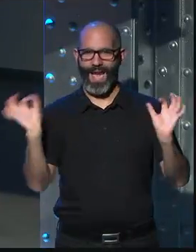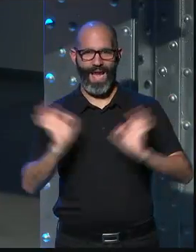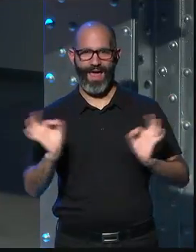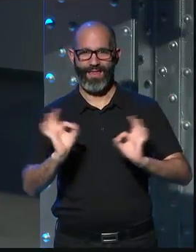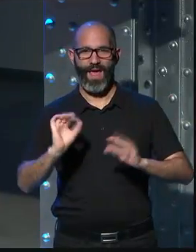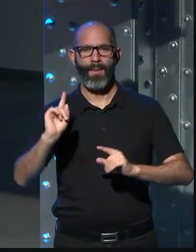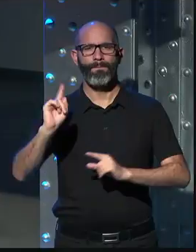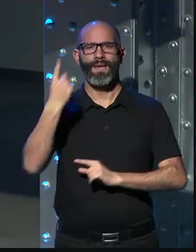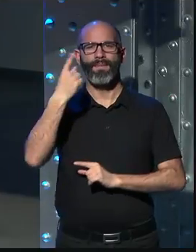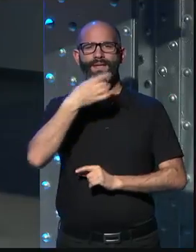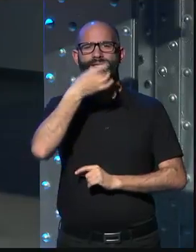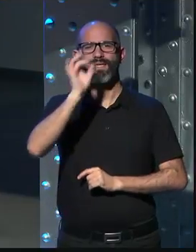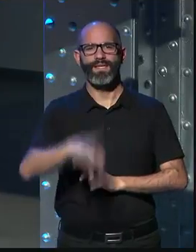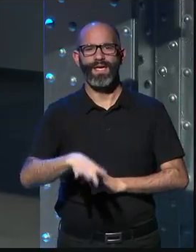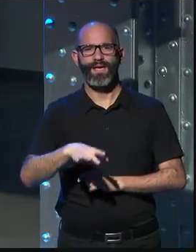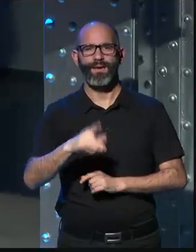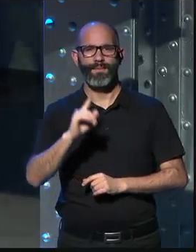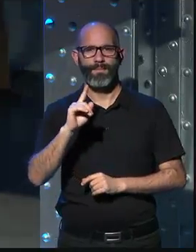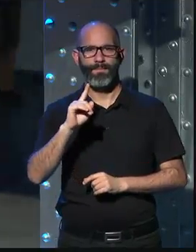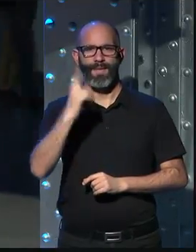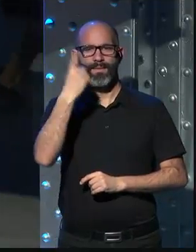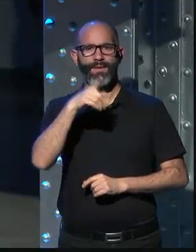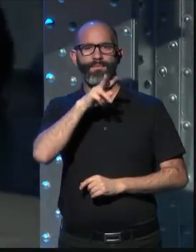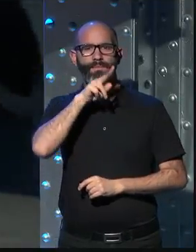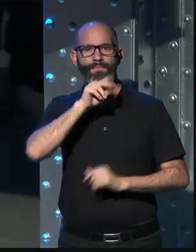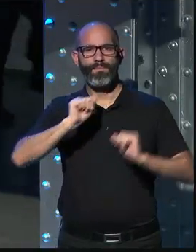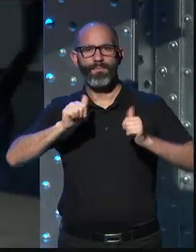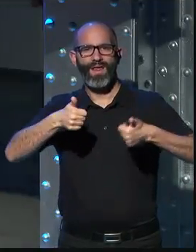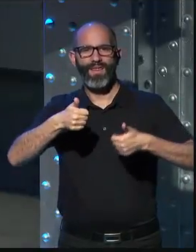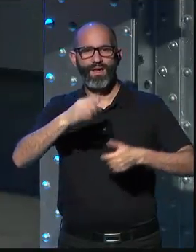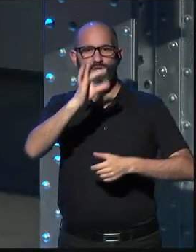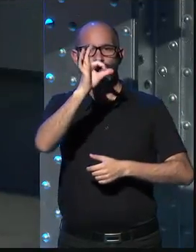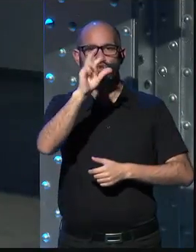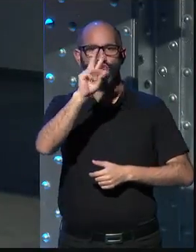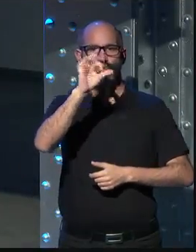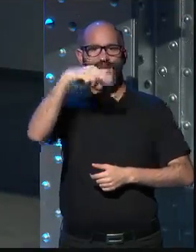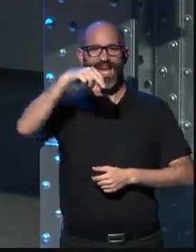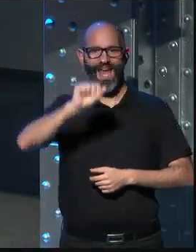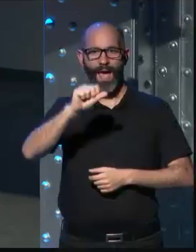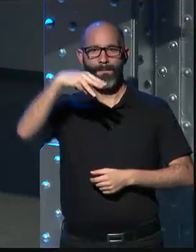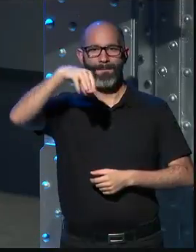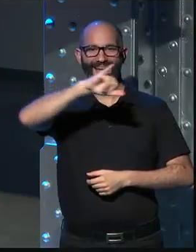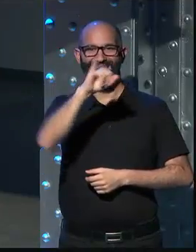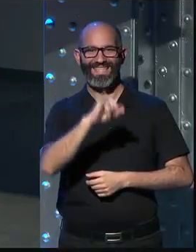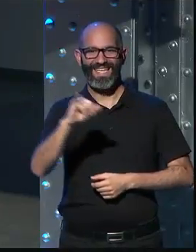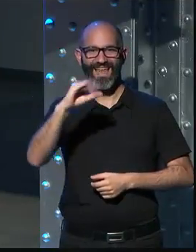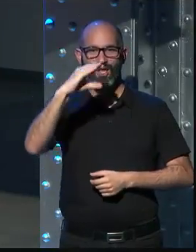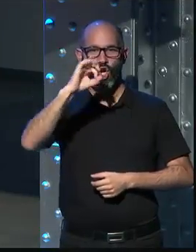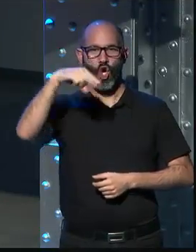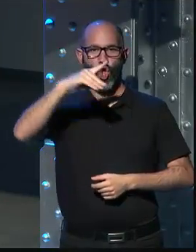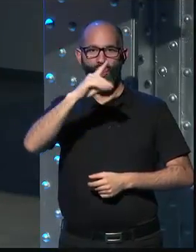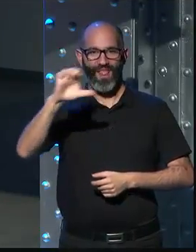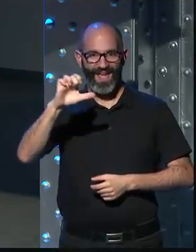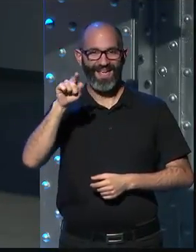La primera ponente que va a intervenir es Susana Martínez Conde. Estoy seguro que muchos de